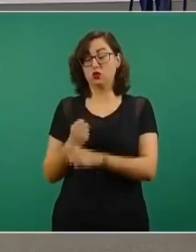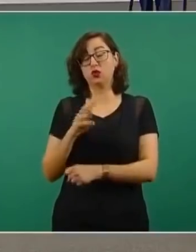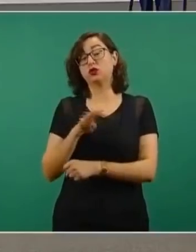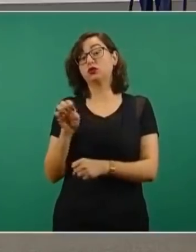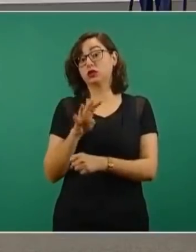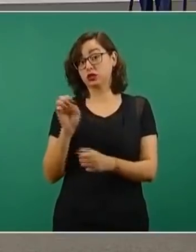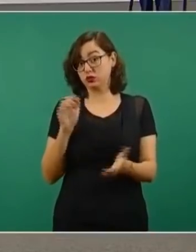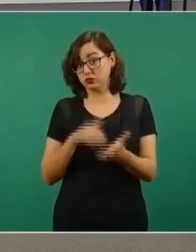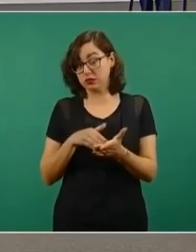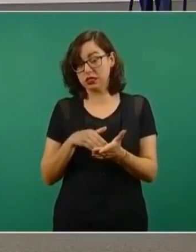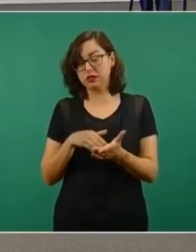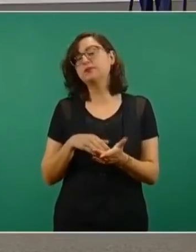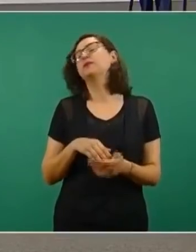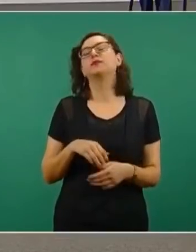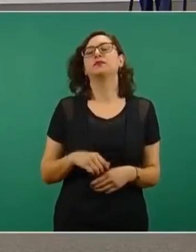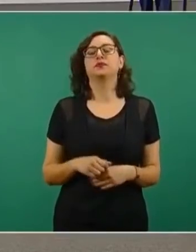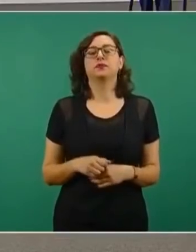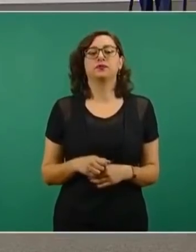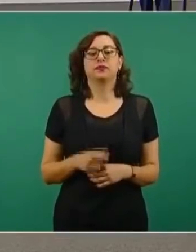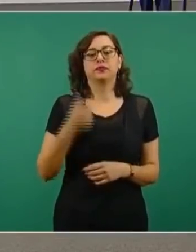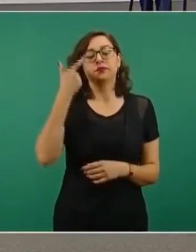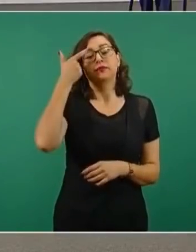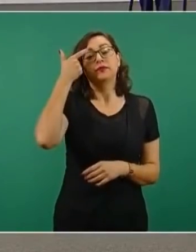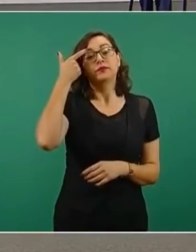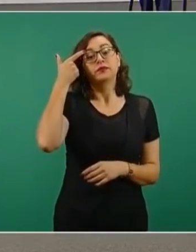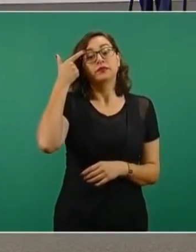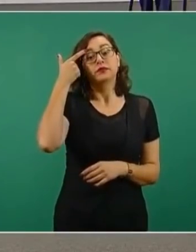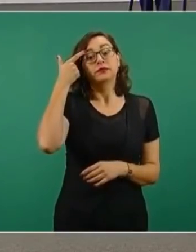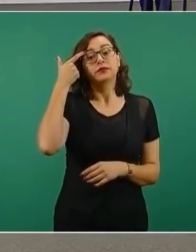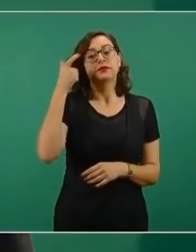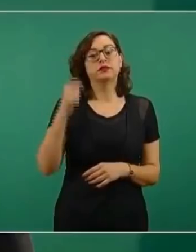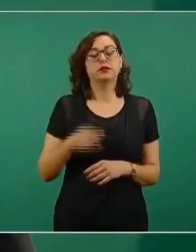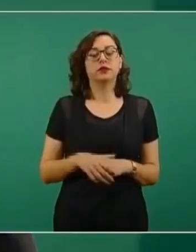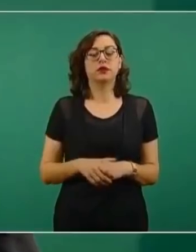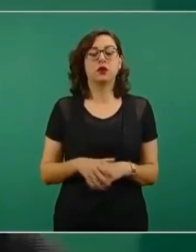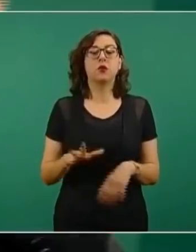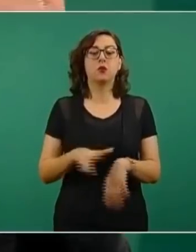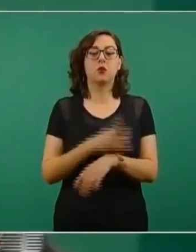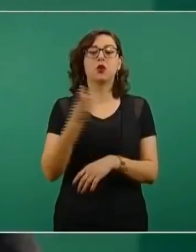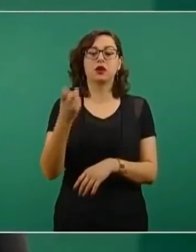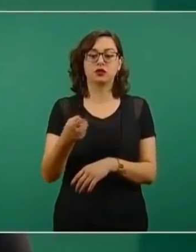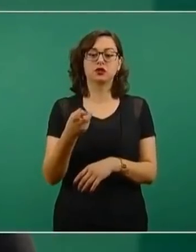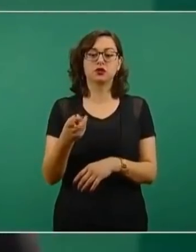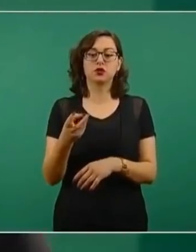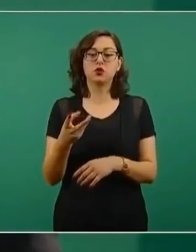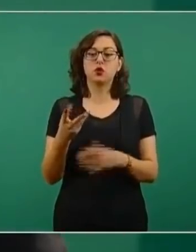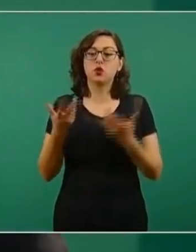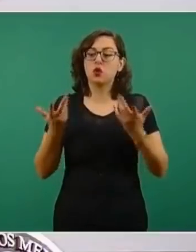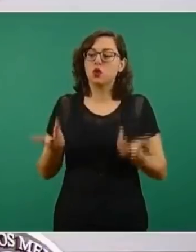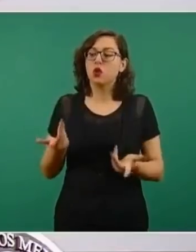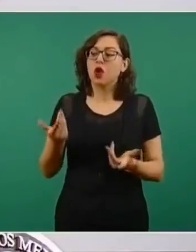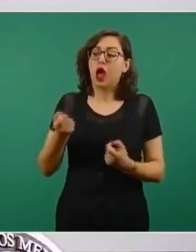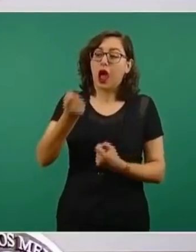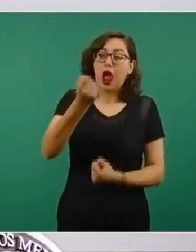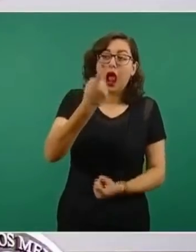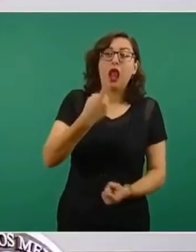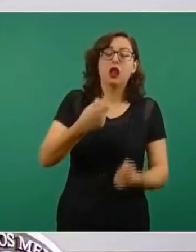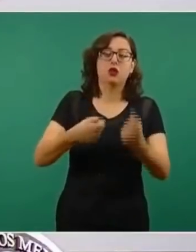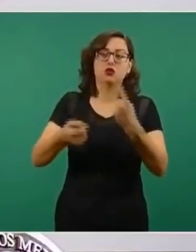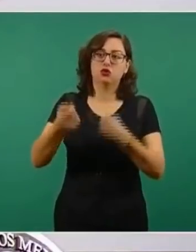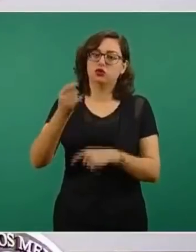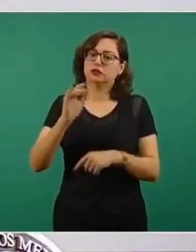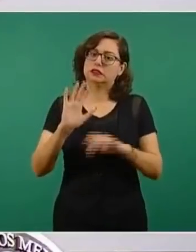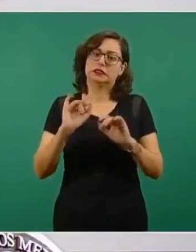¿no? Y pues bueno, en ese sentido se está quedando nada más el bloque que ahí sí extrapola mucho el tema del consumo doméstico en ese